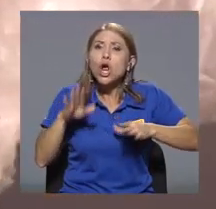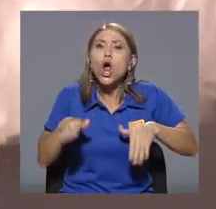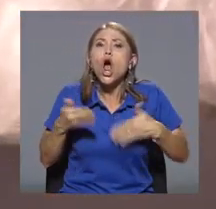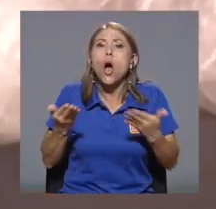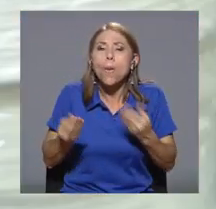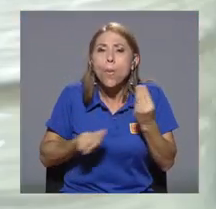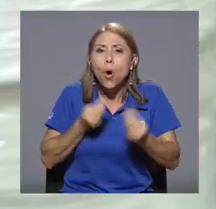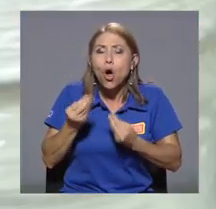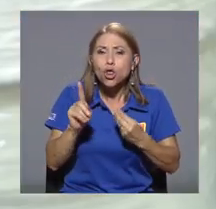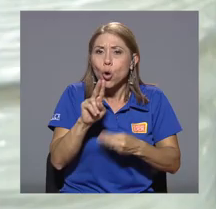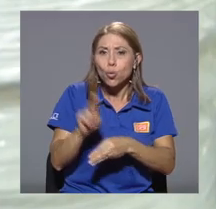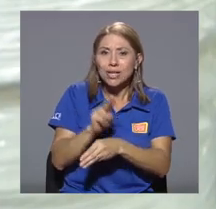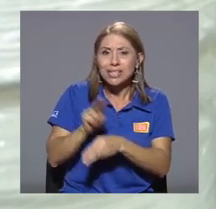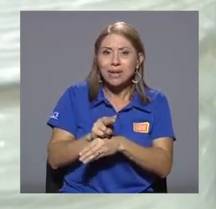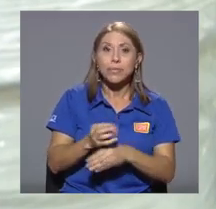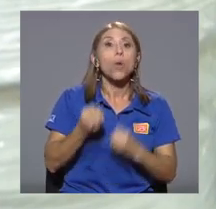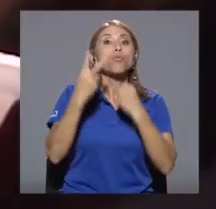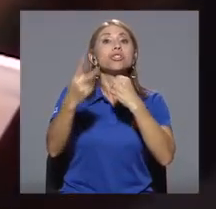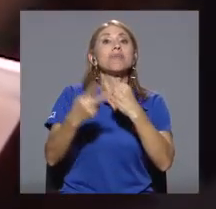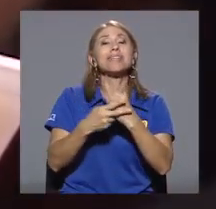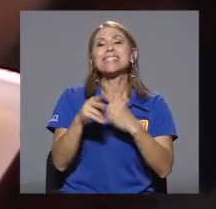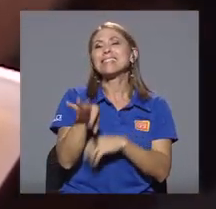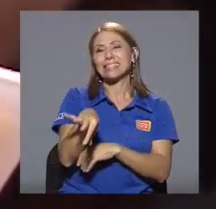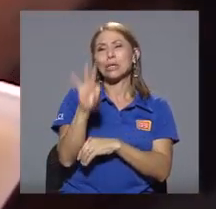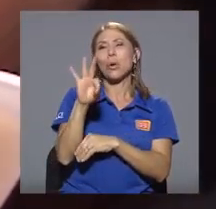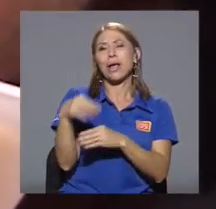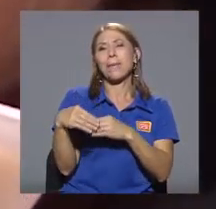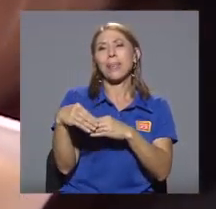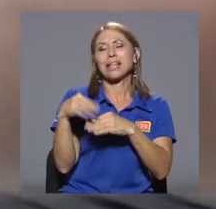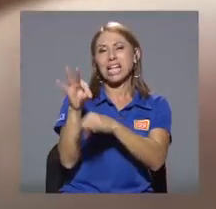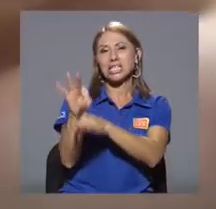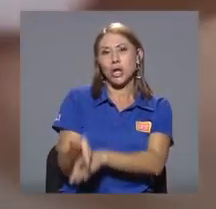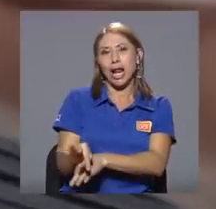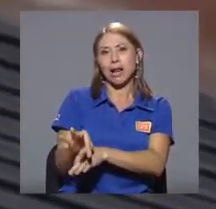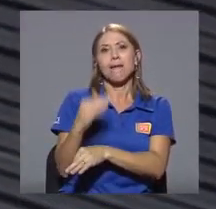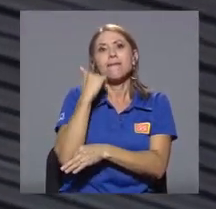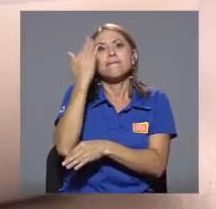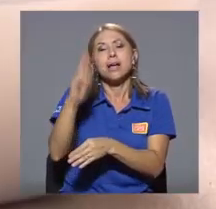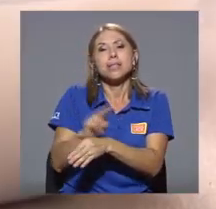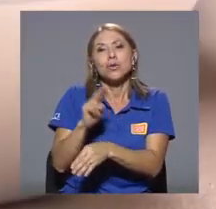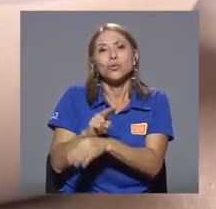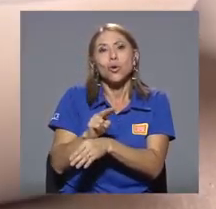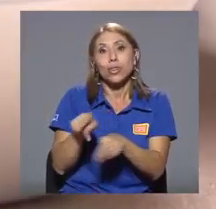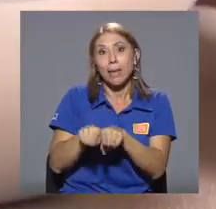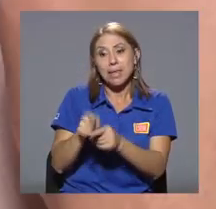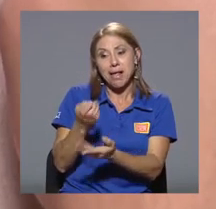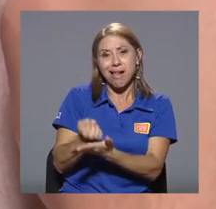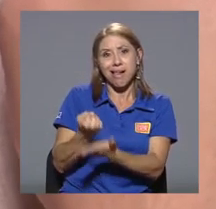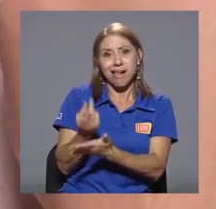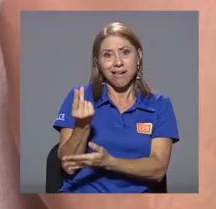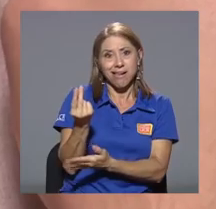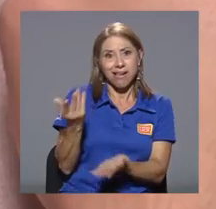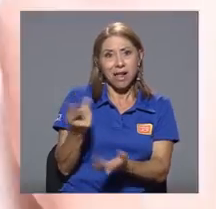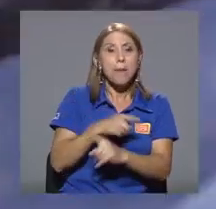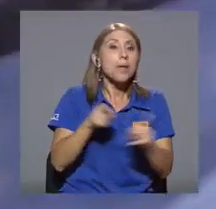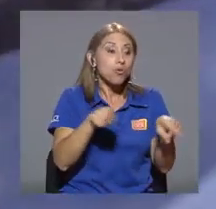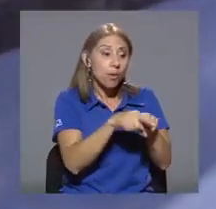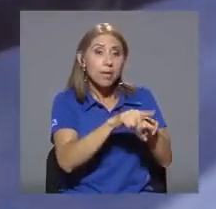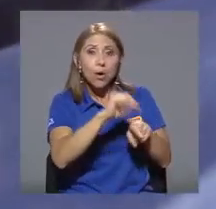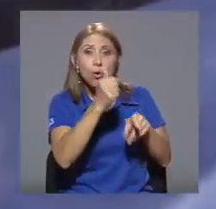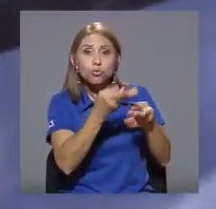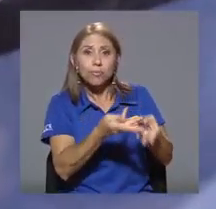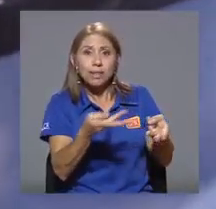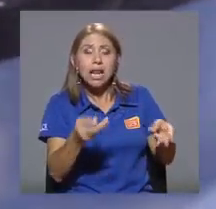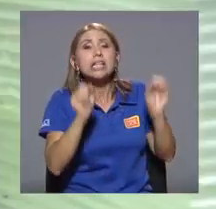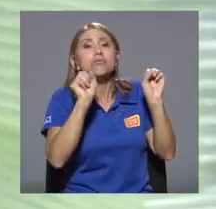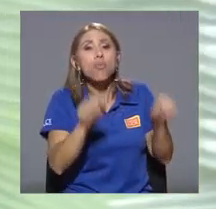utilizarlo. Muchas veces se elige el plástico tradicional por facilidad de uso y por comodidad económica. Sin embargo, existen otros tipos de materiales